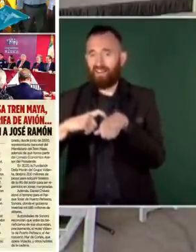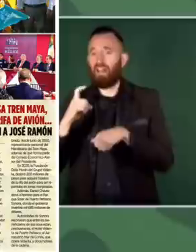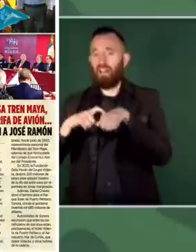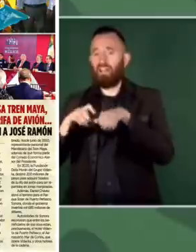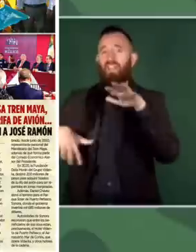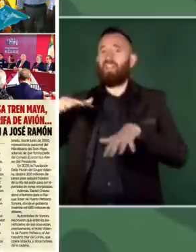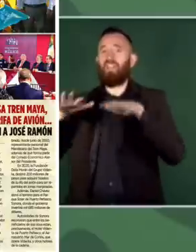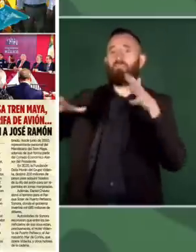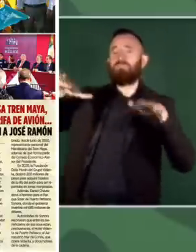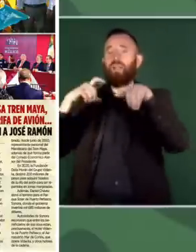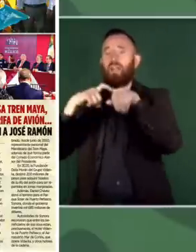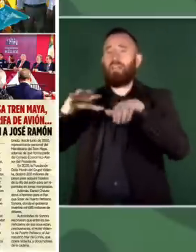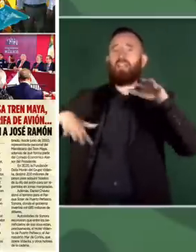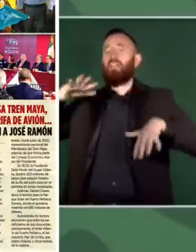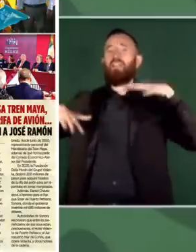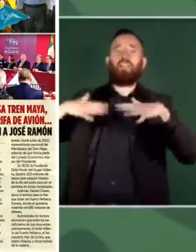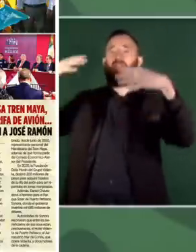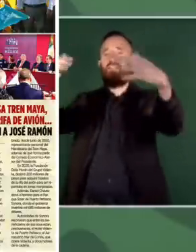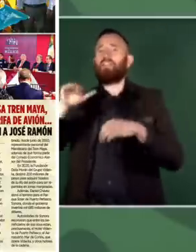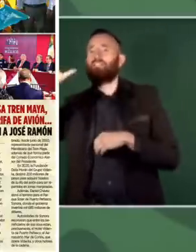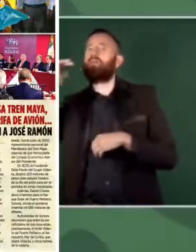iba a ahogar y le dice al sapo: